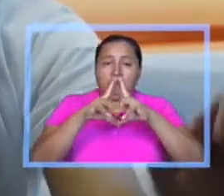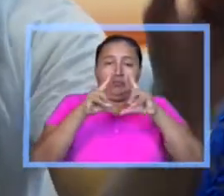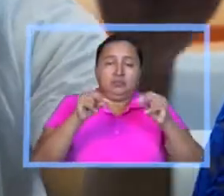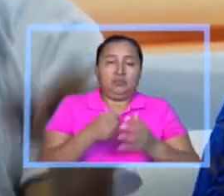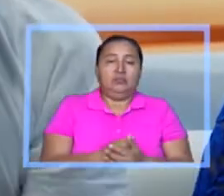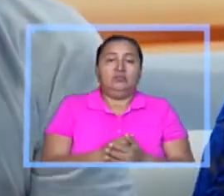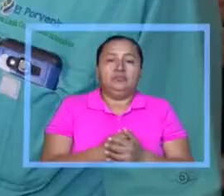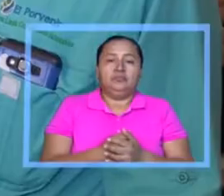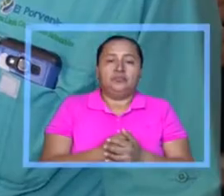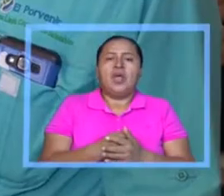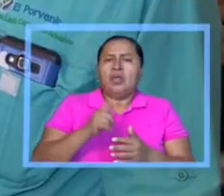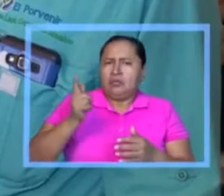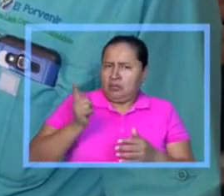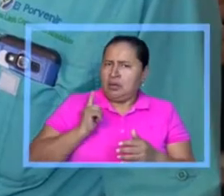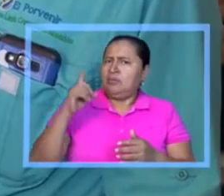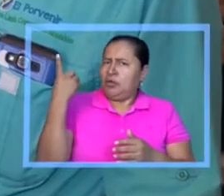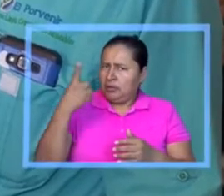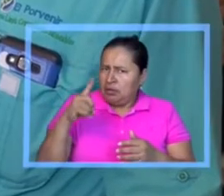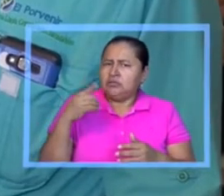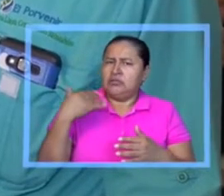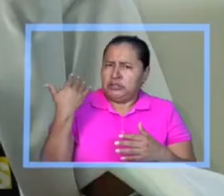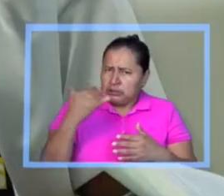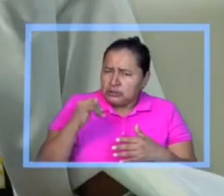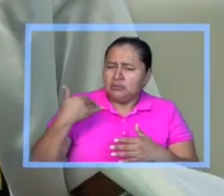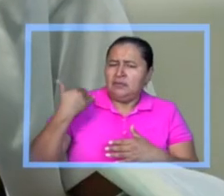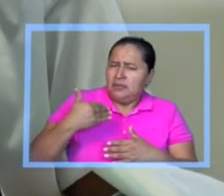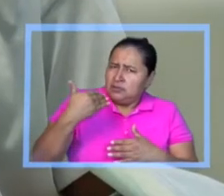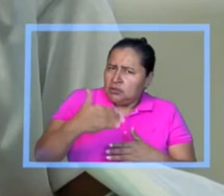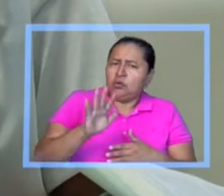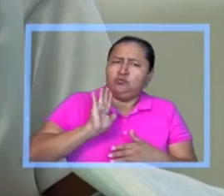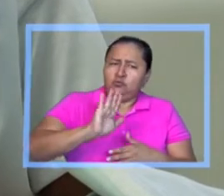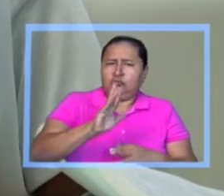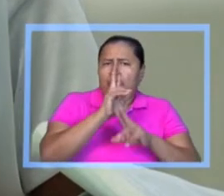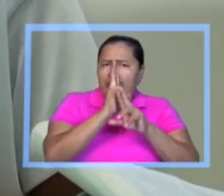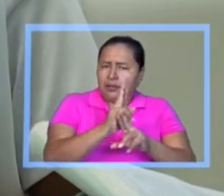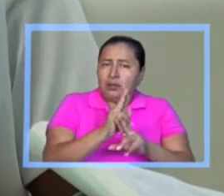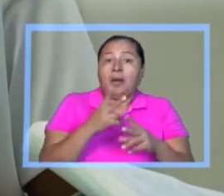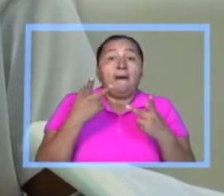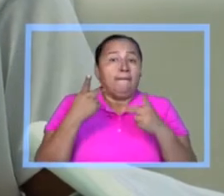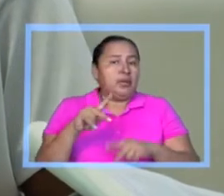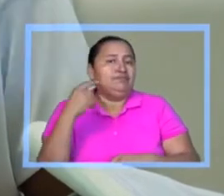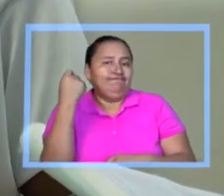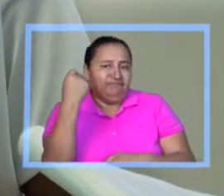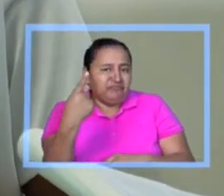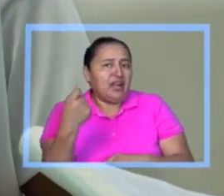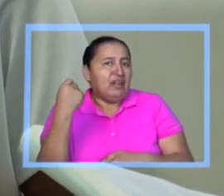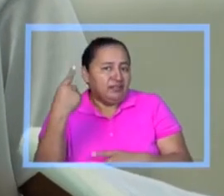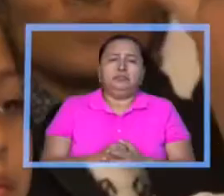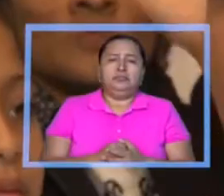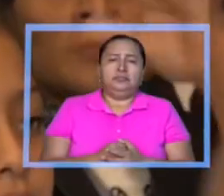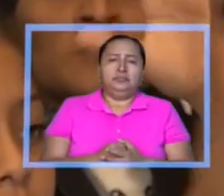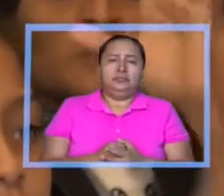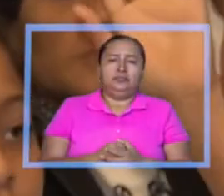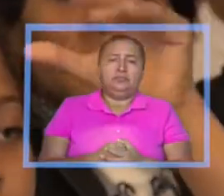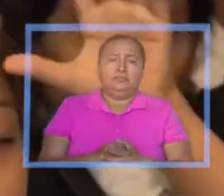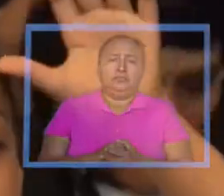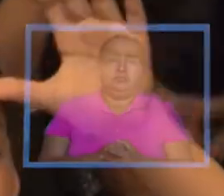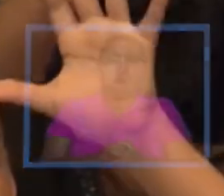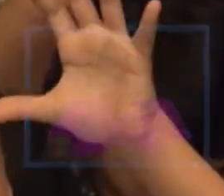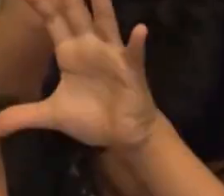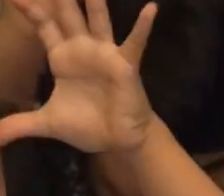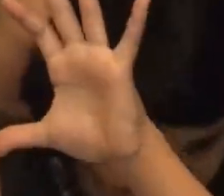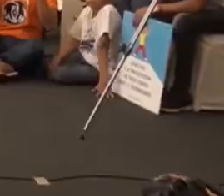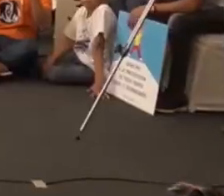puedan opinar sobre temáticas que les están afectando y que también afectan a su familia, a su entorno y su comunidad. Lo que ellos